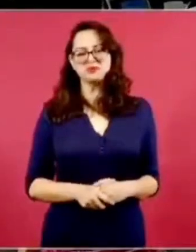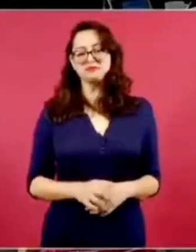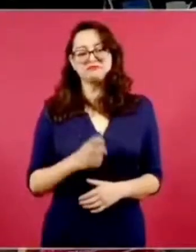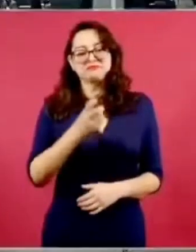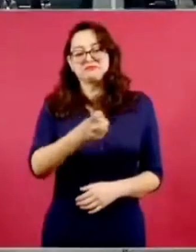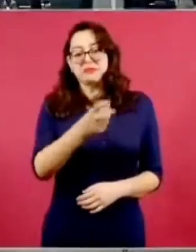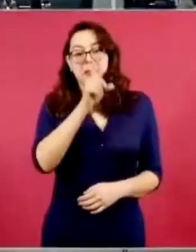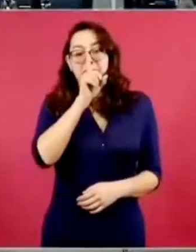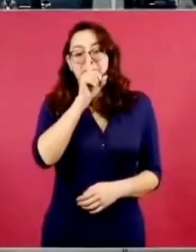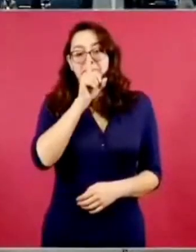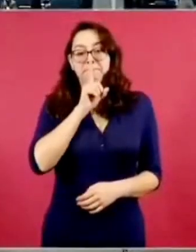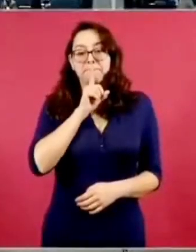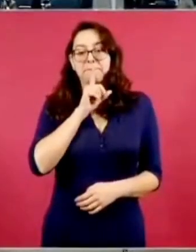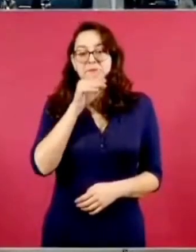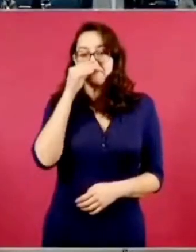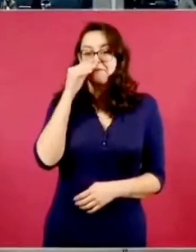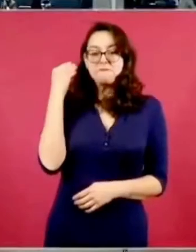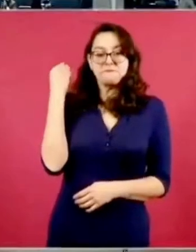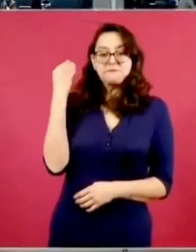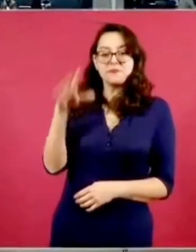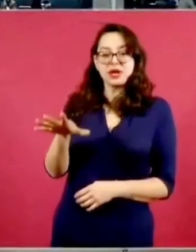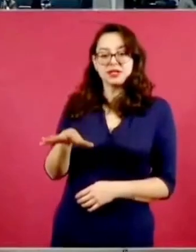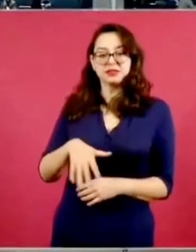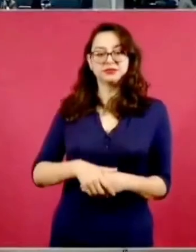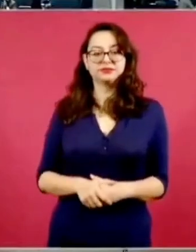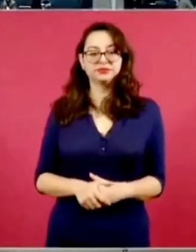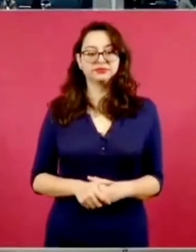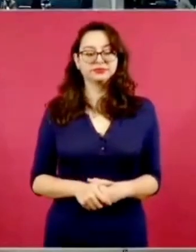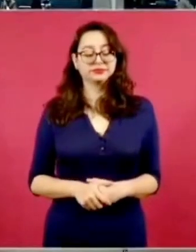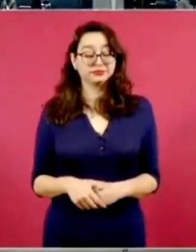calumnia. Este hombre,